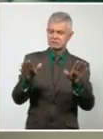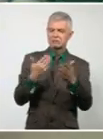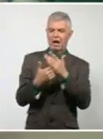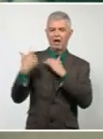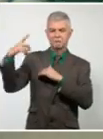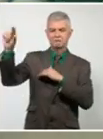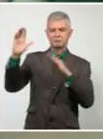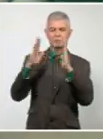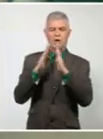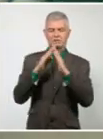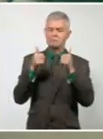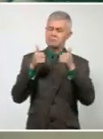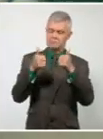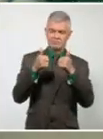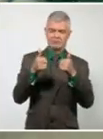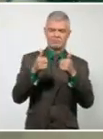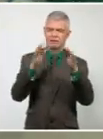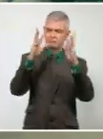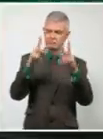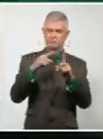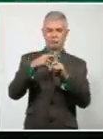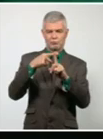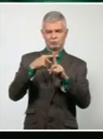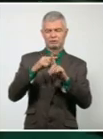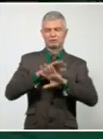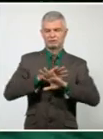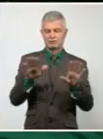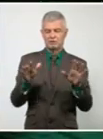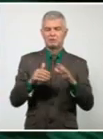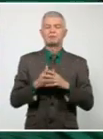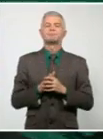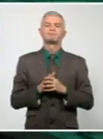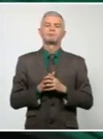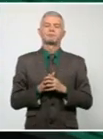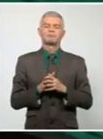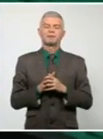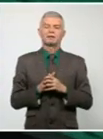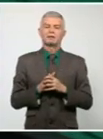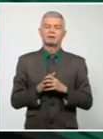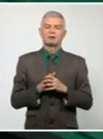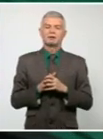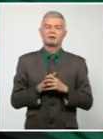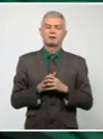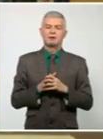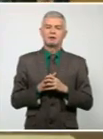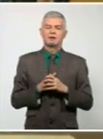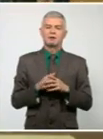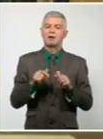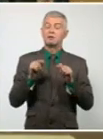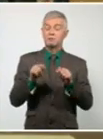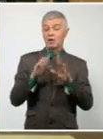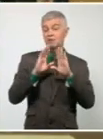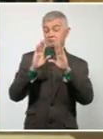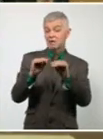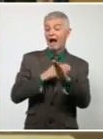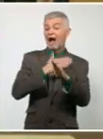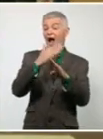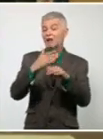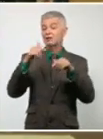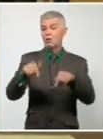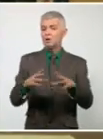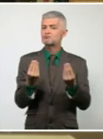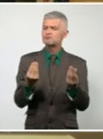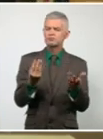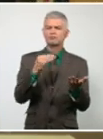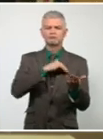ningún tipo, un postoperatorio que terminó y felizmente fue negativo este caso también. Y como te decía, hasta ahora muy satisfactoria